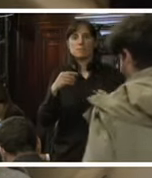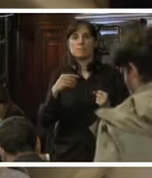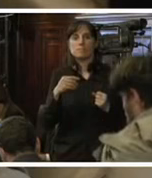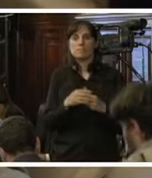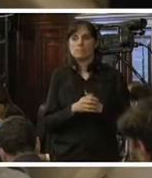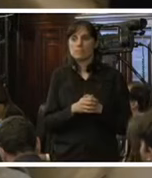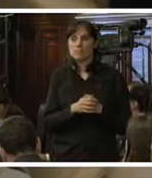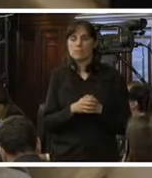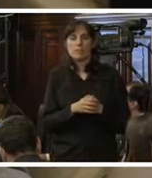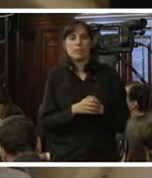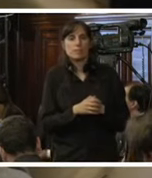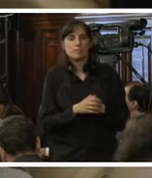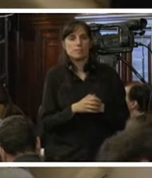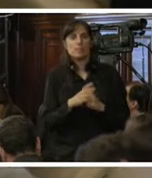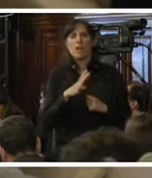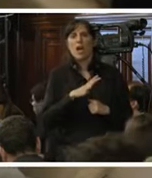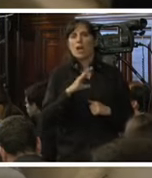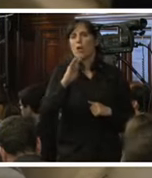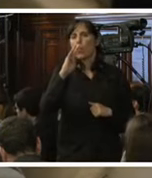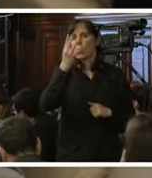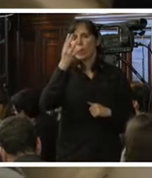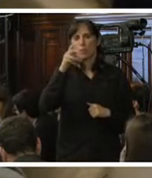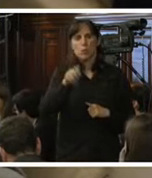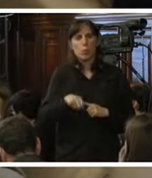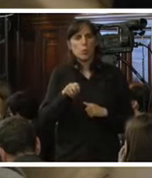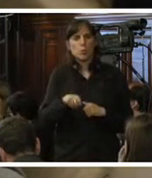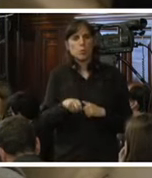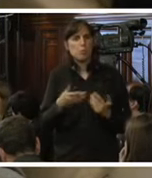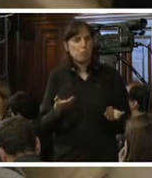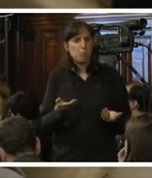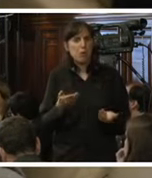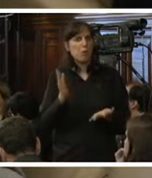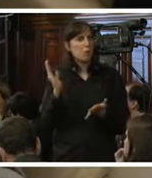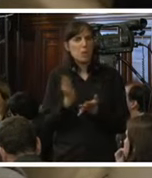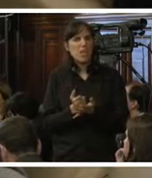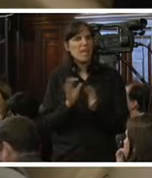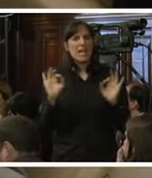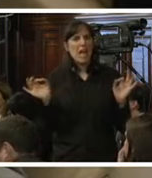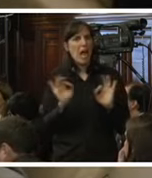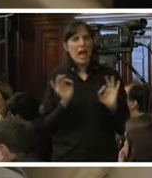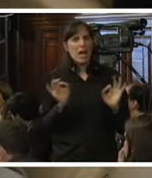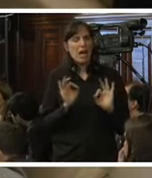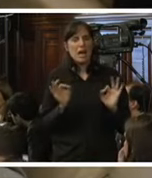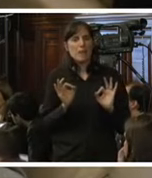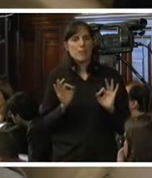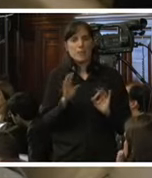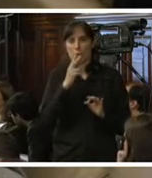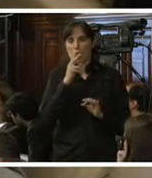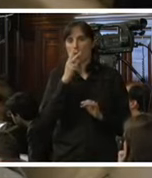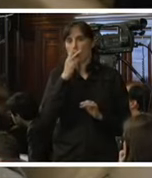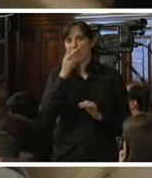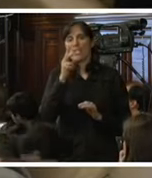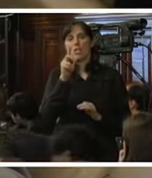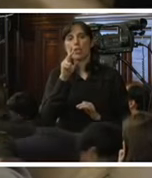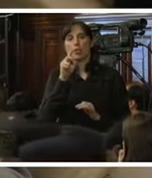desestimación, elevado a juicio. Hay 4 casos que llevaron a juicio, pero ninguno tuvo una condena. En el 2012 lo mismo,